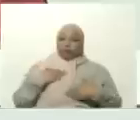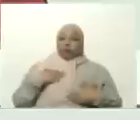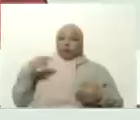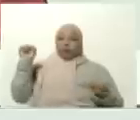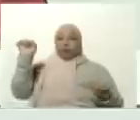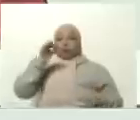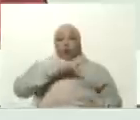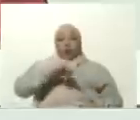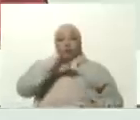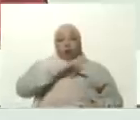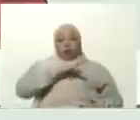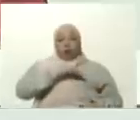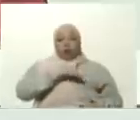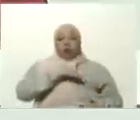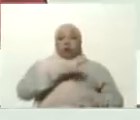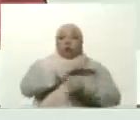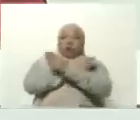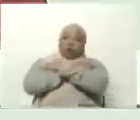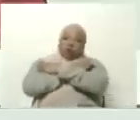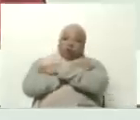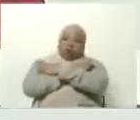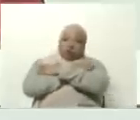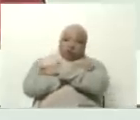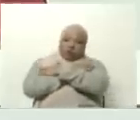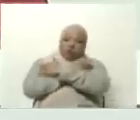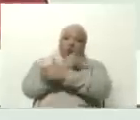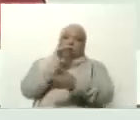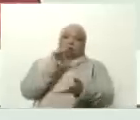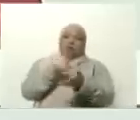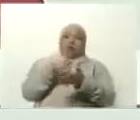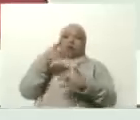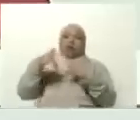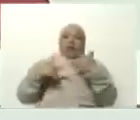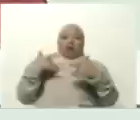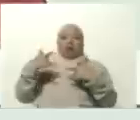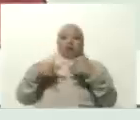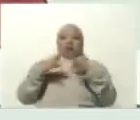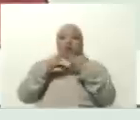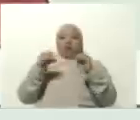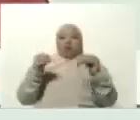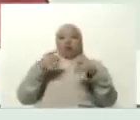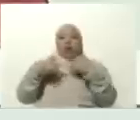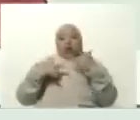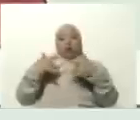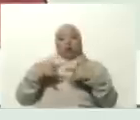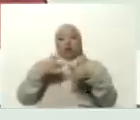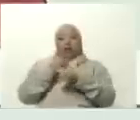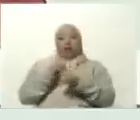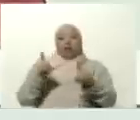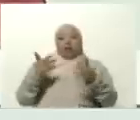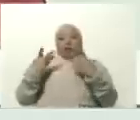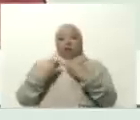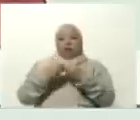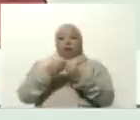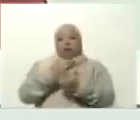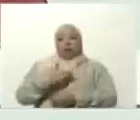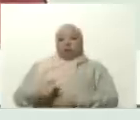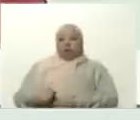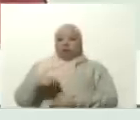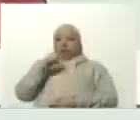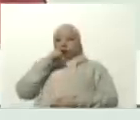Venezuela felicita, reconoce y participa activamente en todas estas actividades de diálogo y acompaña a nuestro presidente Nicolás